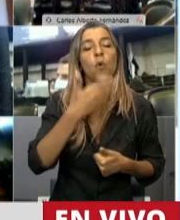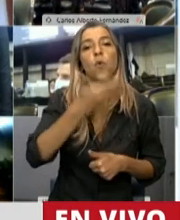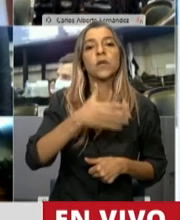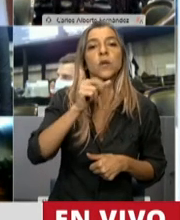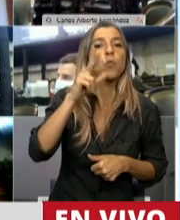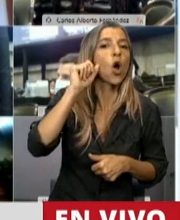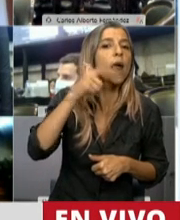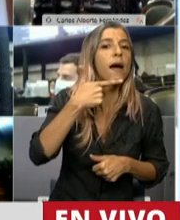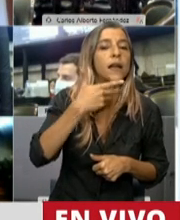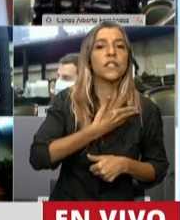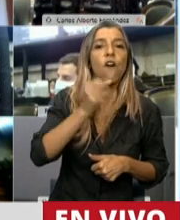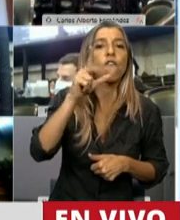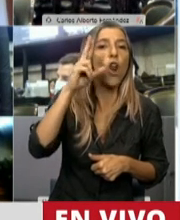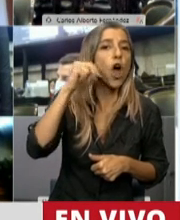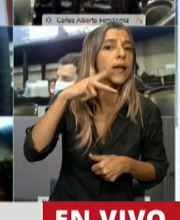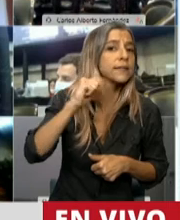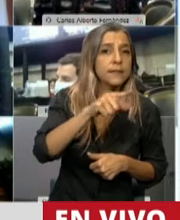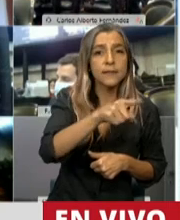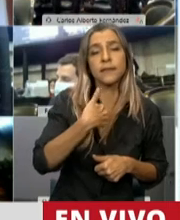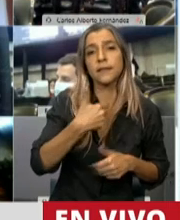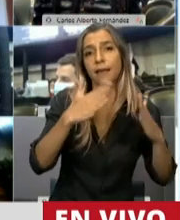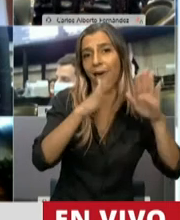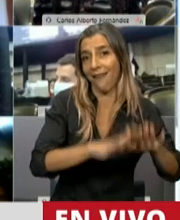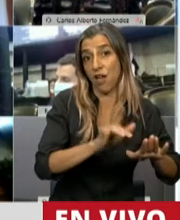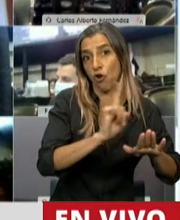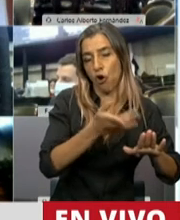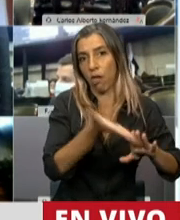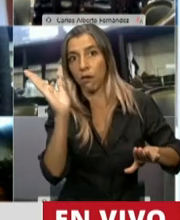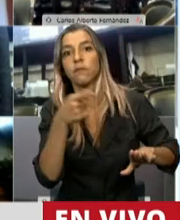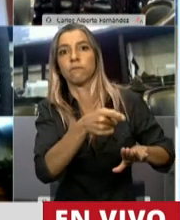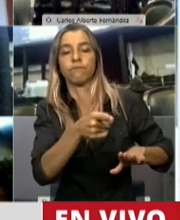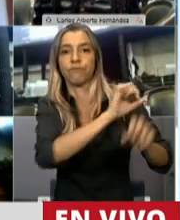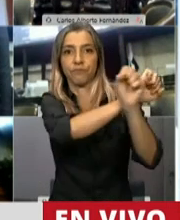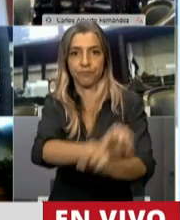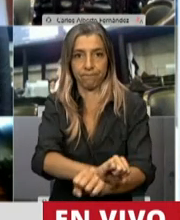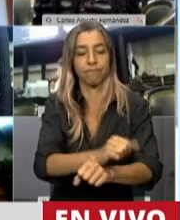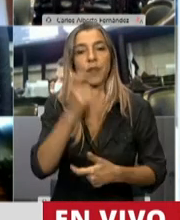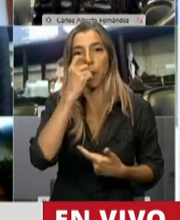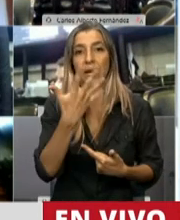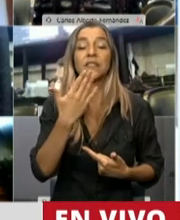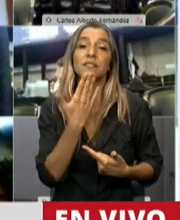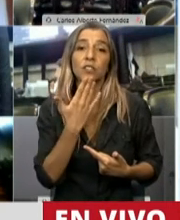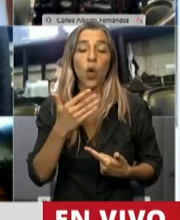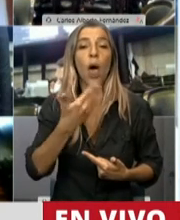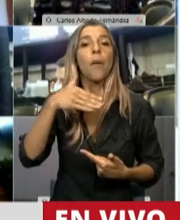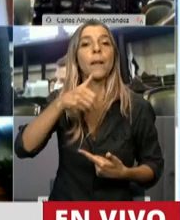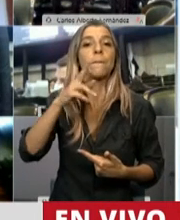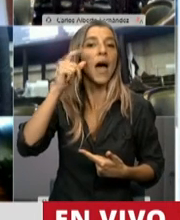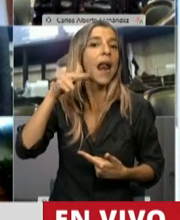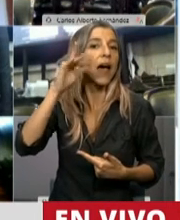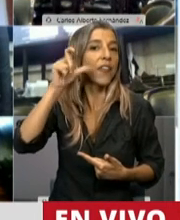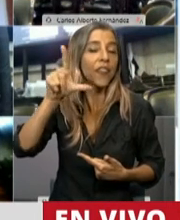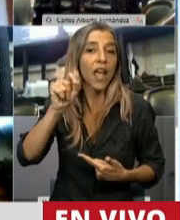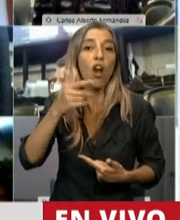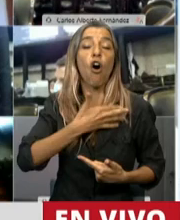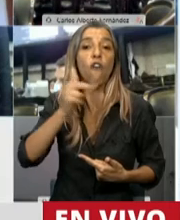fue detenida por no haber cumplido el aislamiento preventivo. El 25 de abril, Franco Maranguelo, de 16 años, en la provincia de